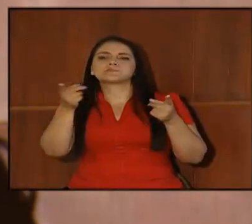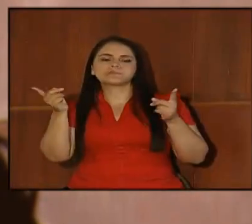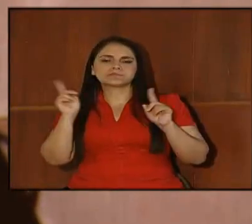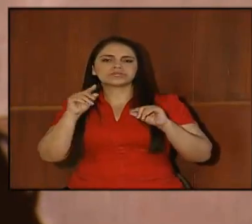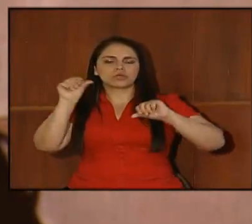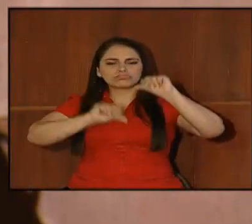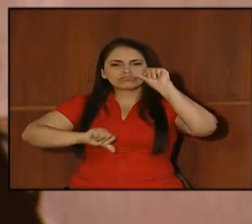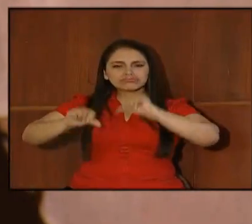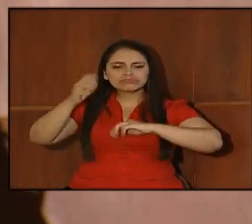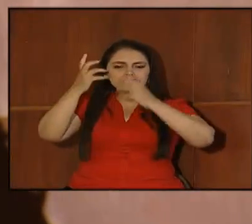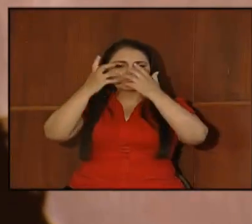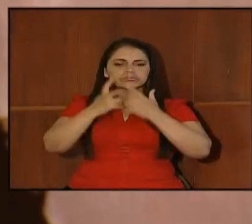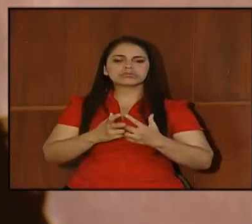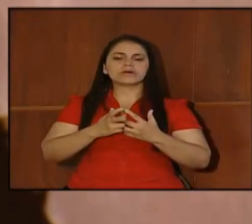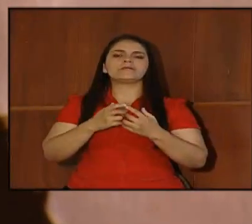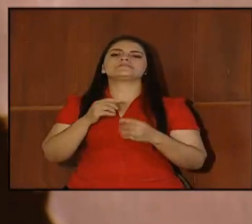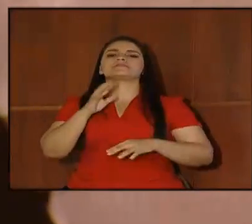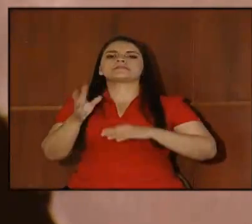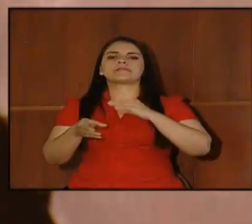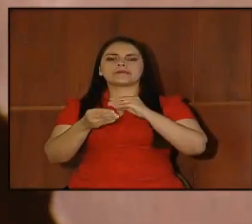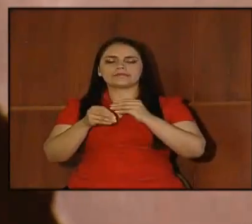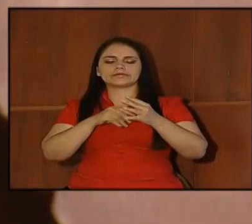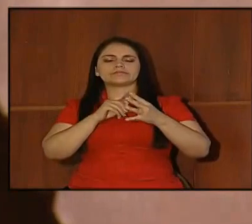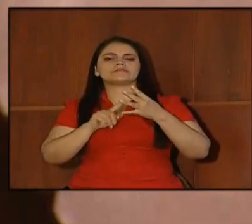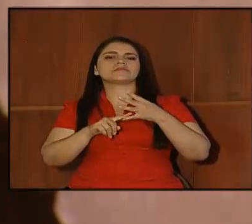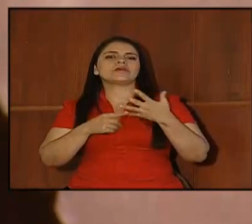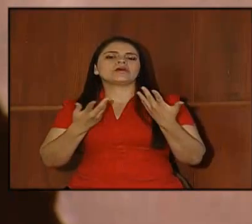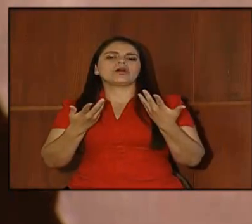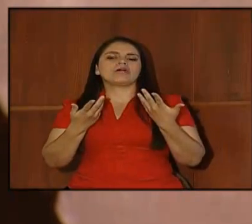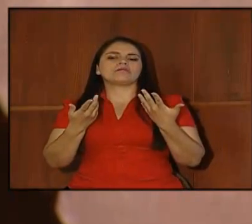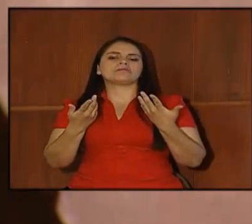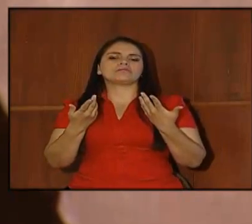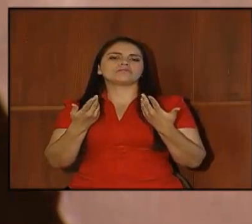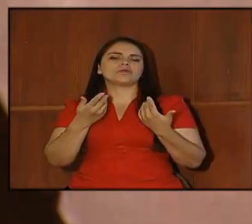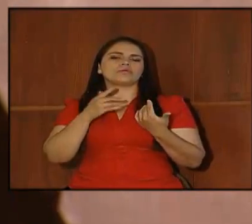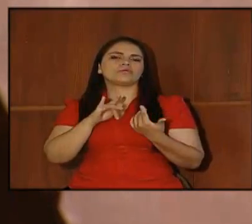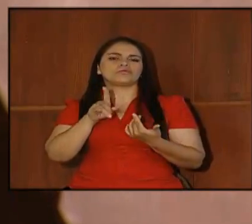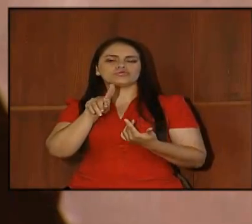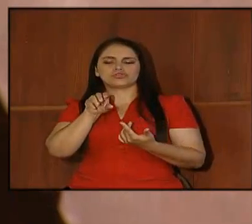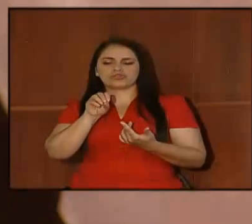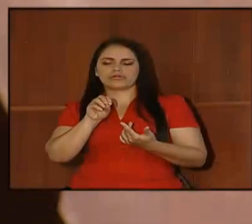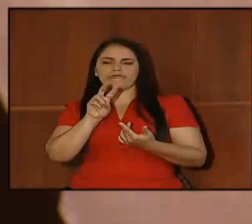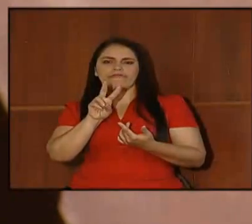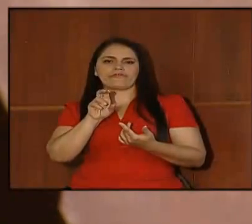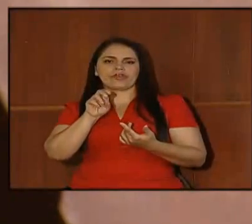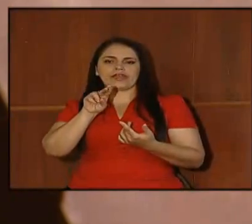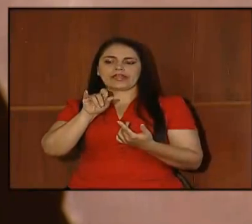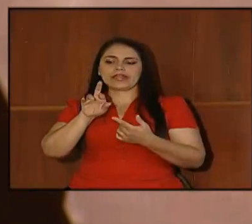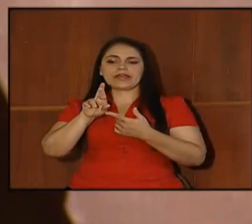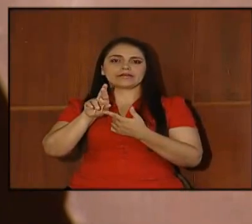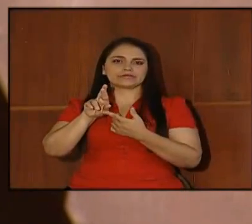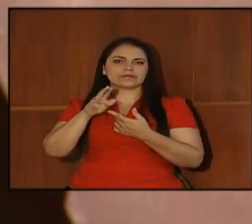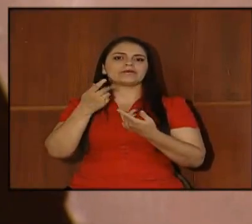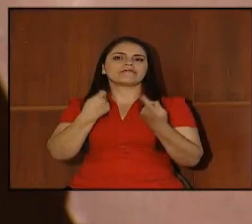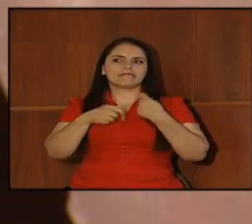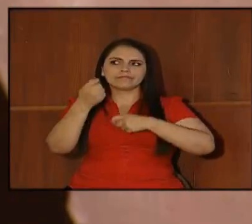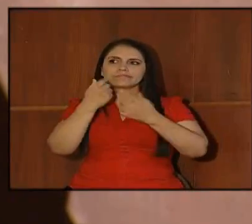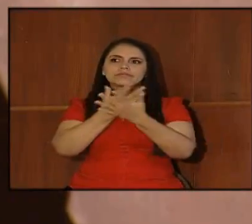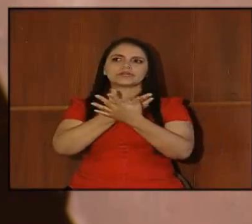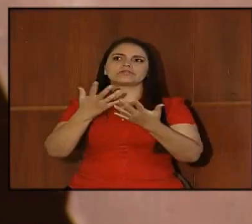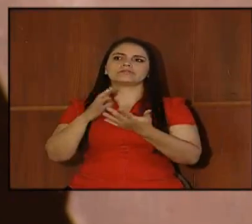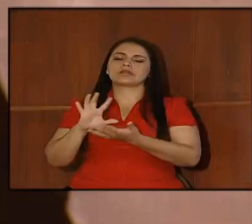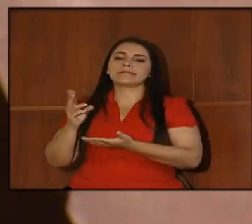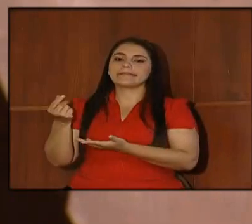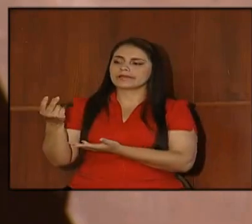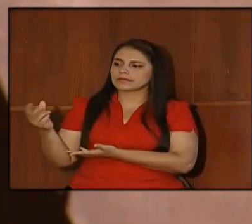químico farmacéutico, y tiene también productos o souvenirs. Y de todos esos fondos que recogemos a través de Corpaul es